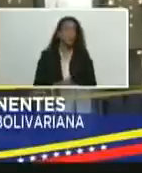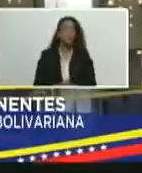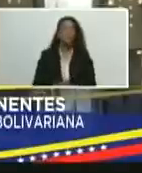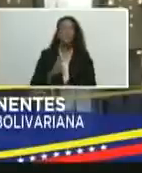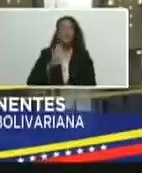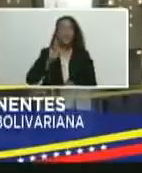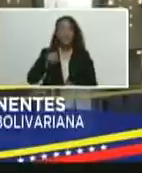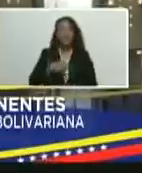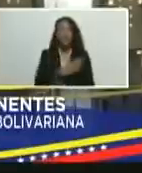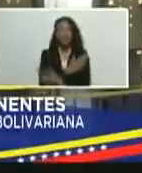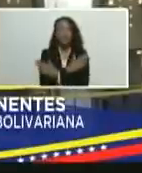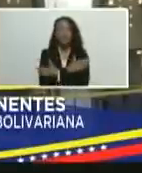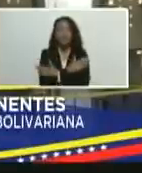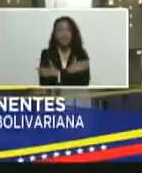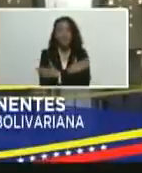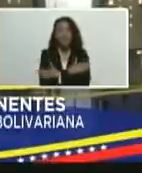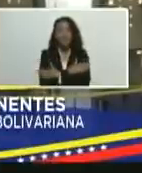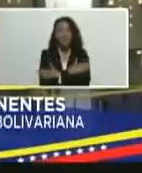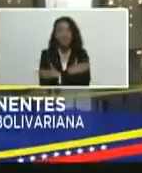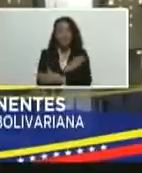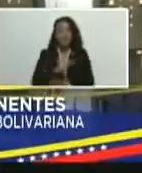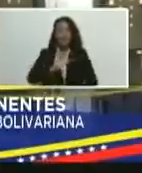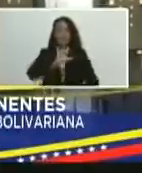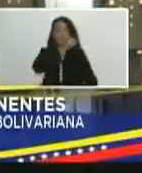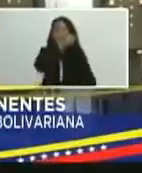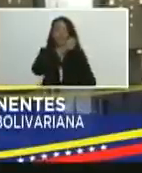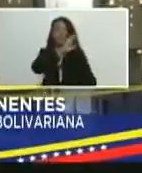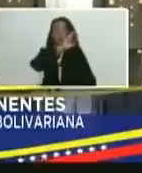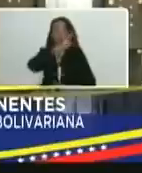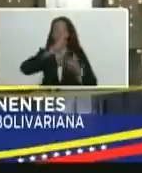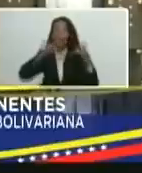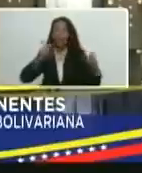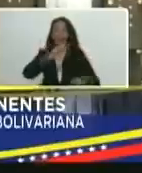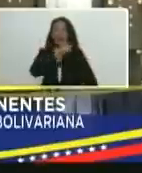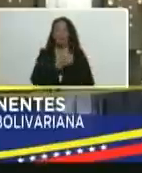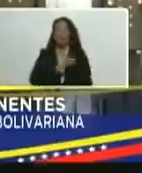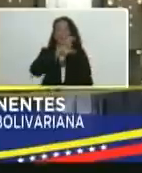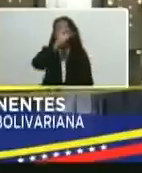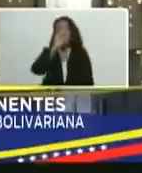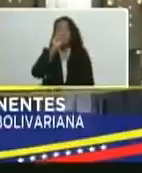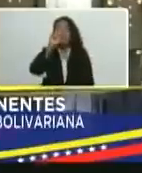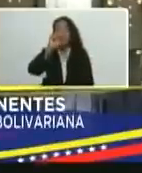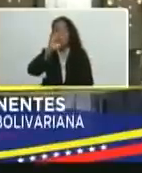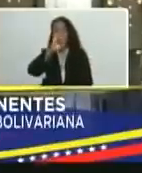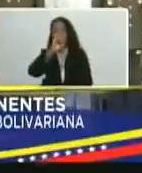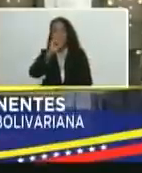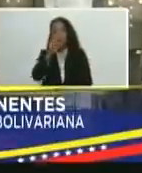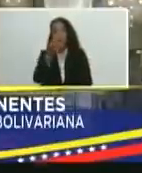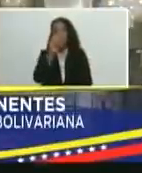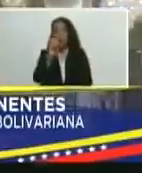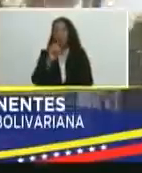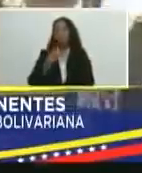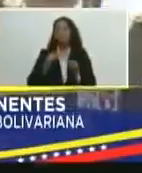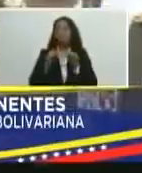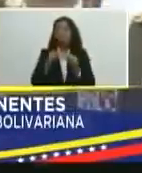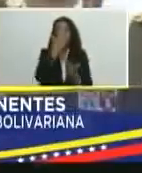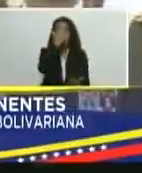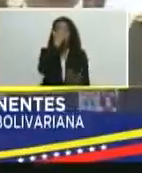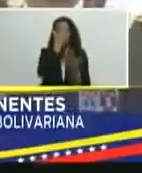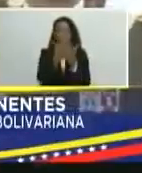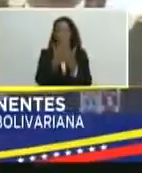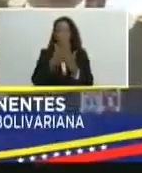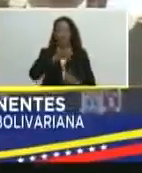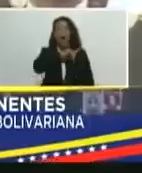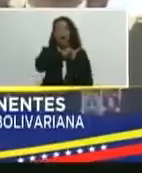Quiero felicitar al mayor general Santiago Infante, quien se mantiene al frente de la